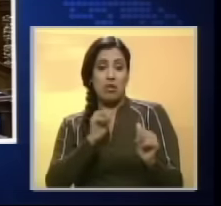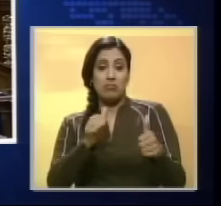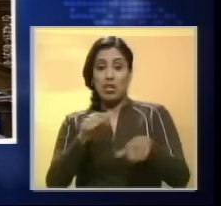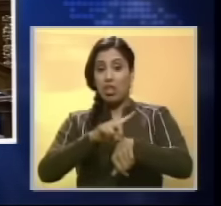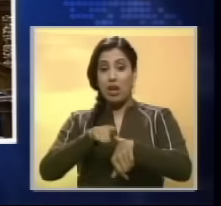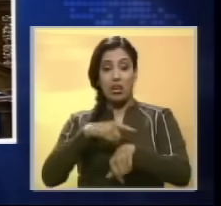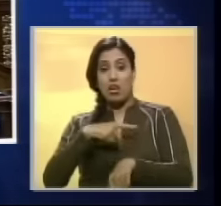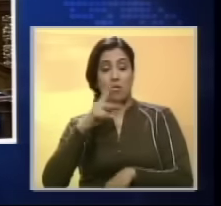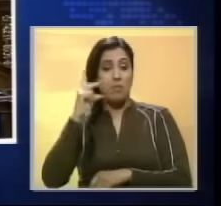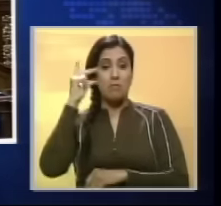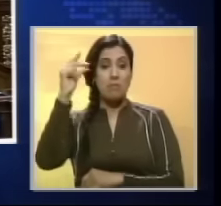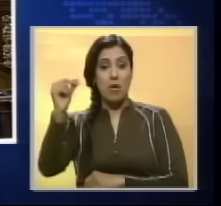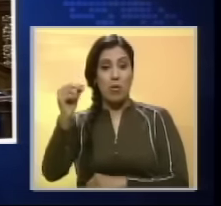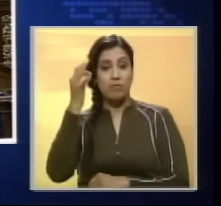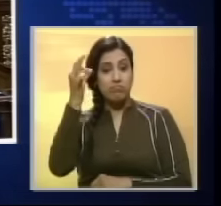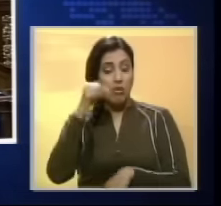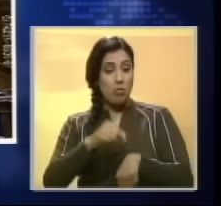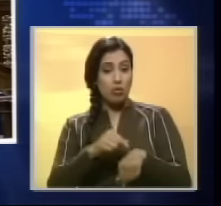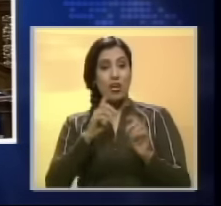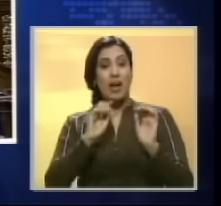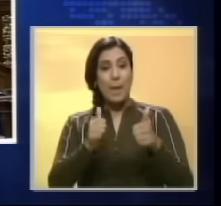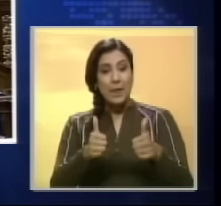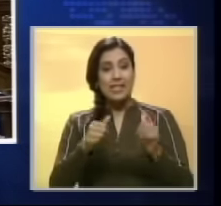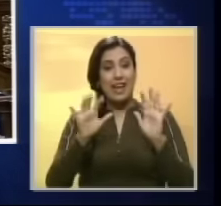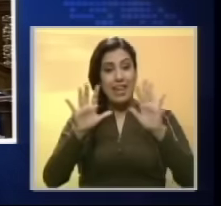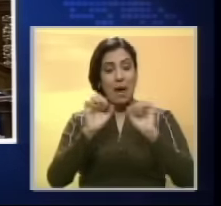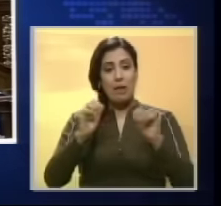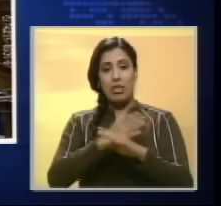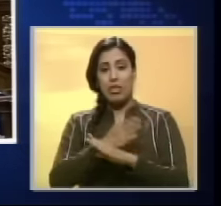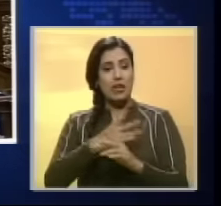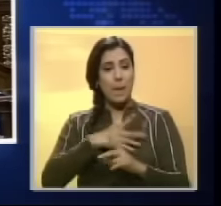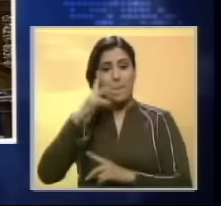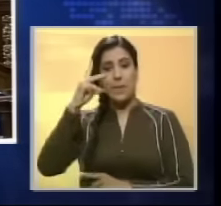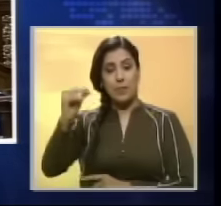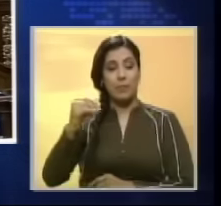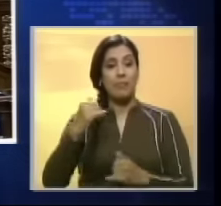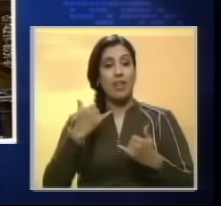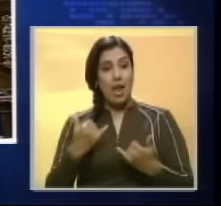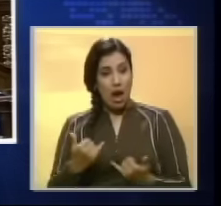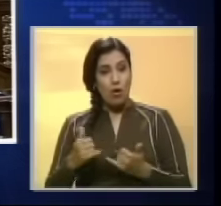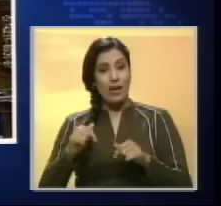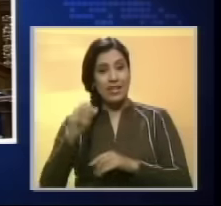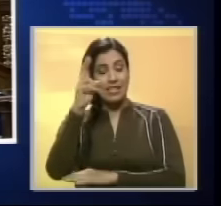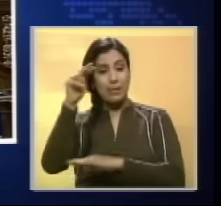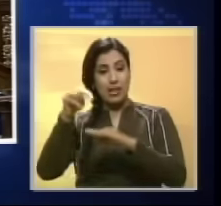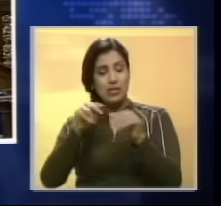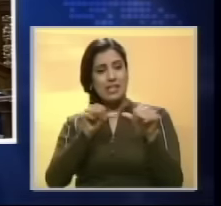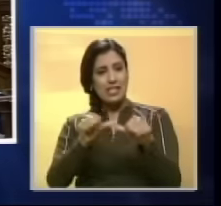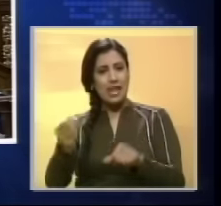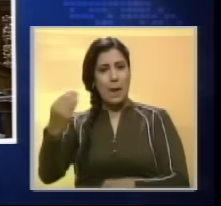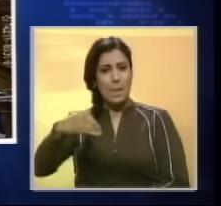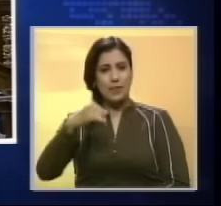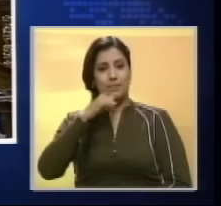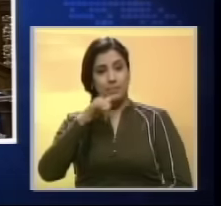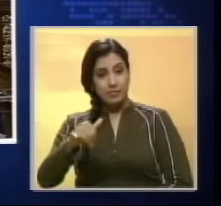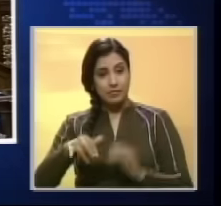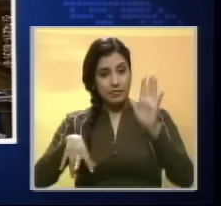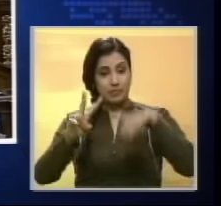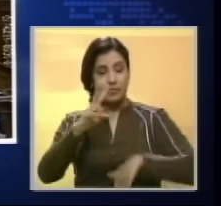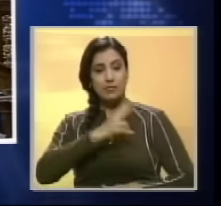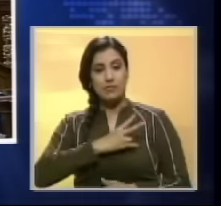empezado con puntualidad es decir estaba pautada para las 10 de la mañana amigos esto es todo Desde la asamblea nacional sig con más de la emisión